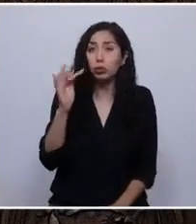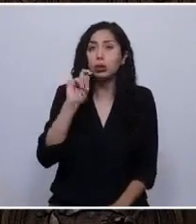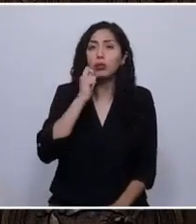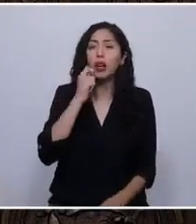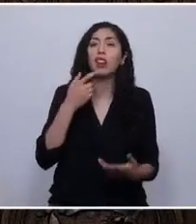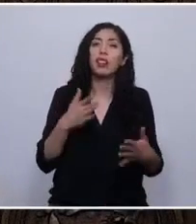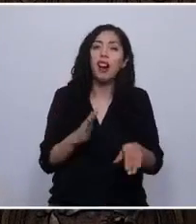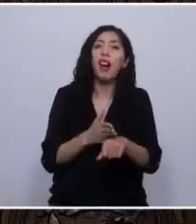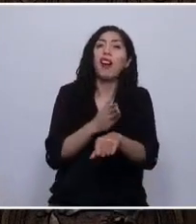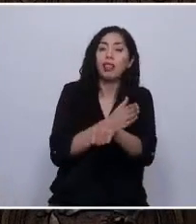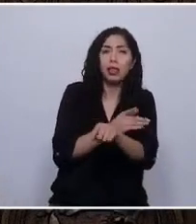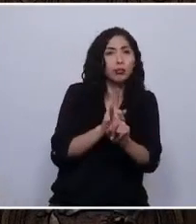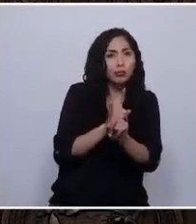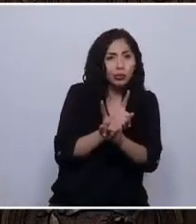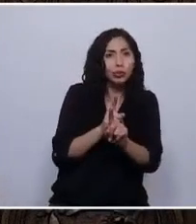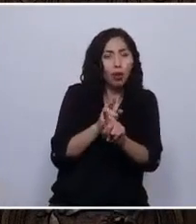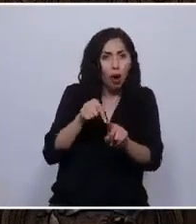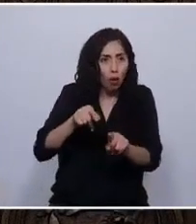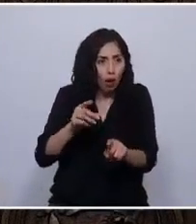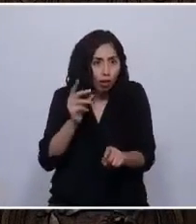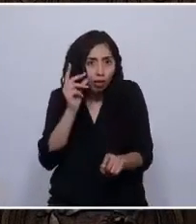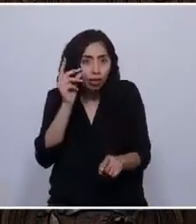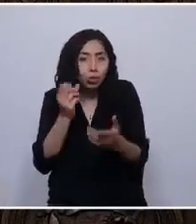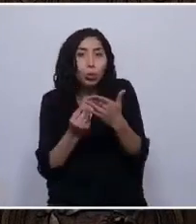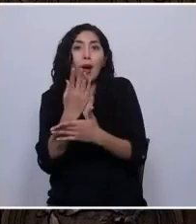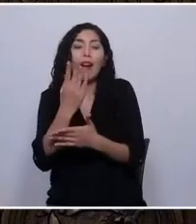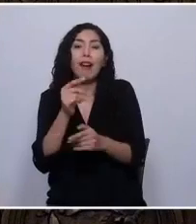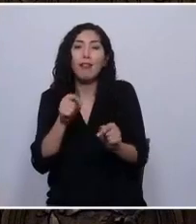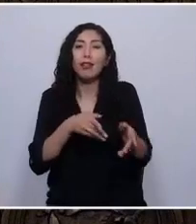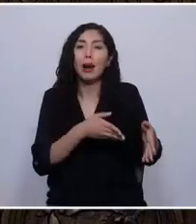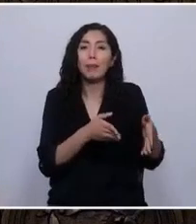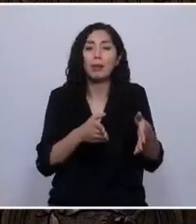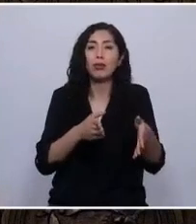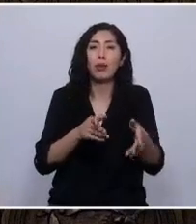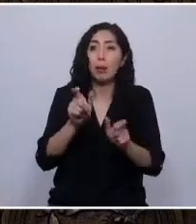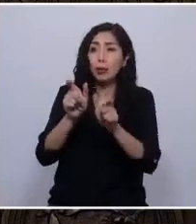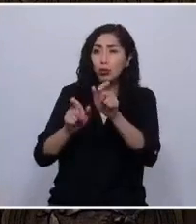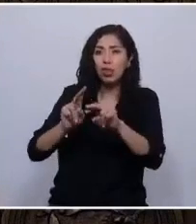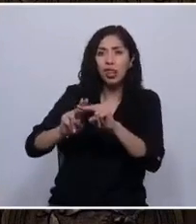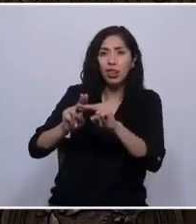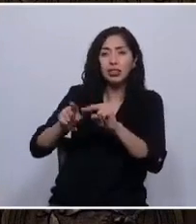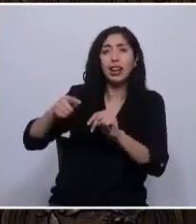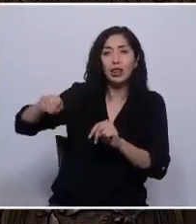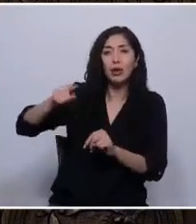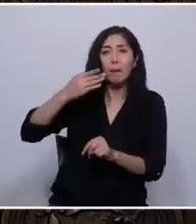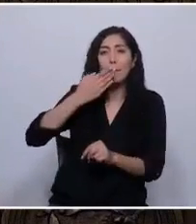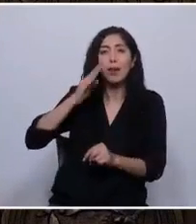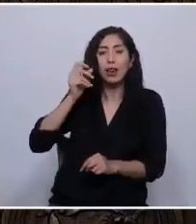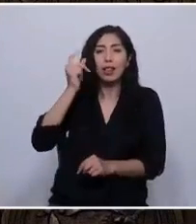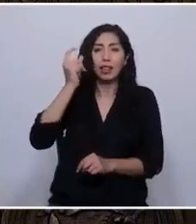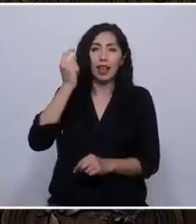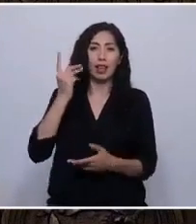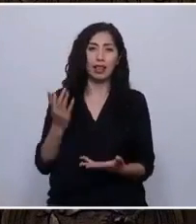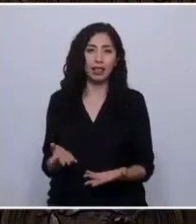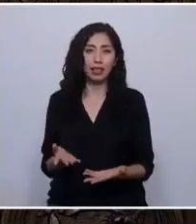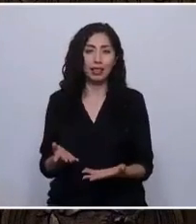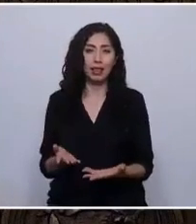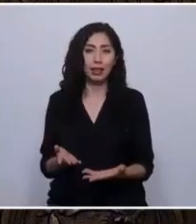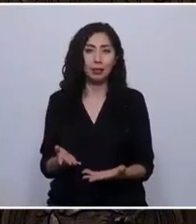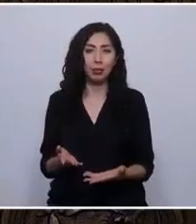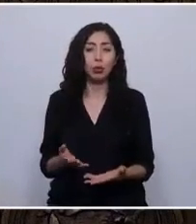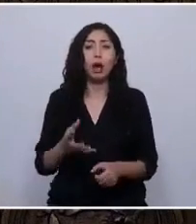trazado, sino uno por descubrir, que quien lo hace es quien mejor lo entiende y que para que eso ocurra, para que tengamos